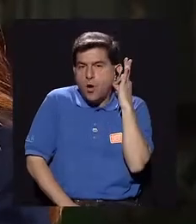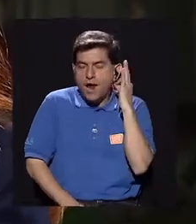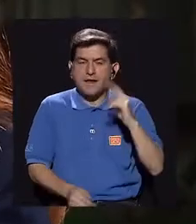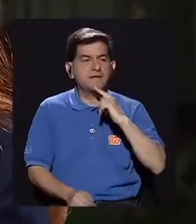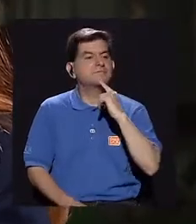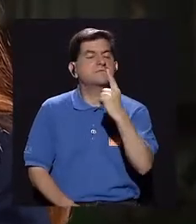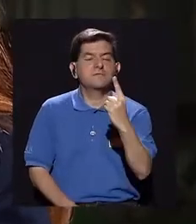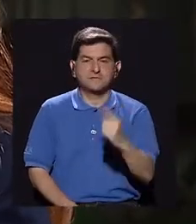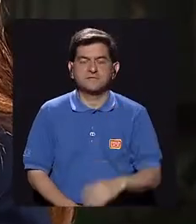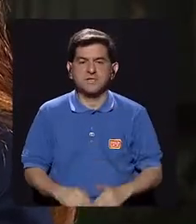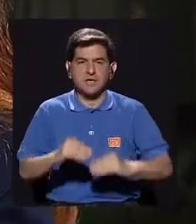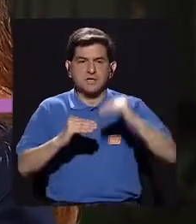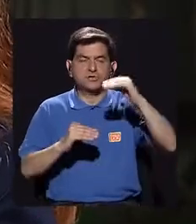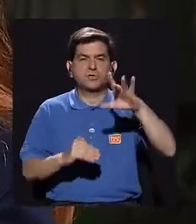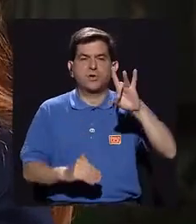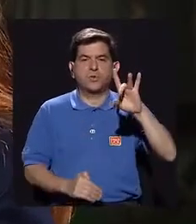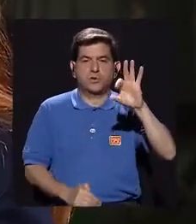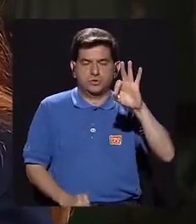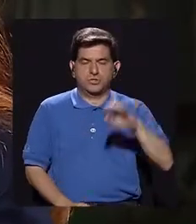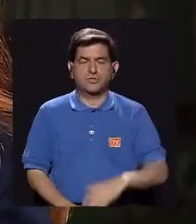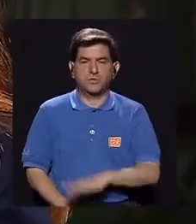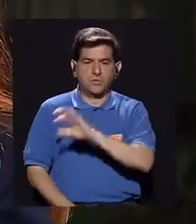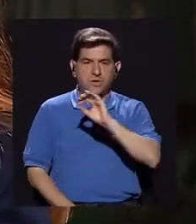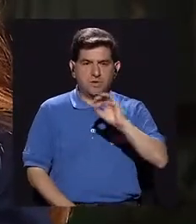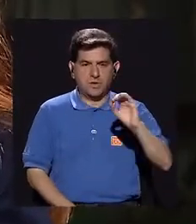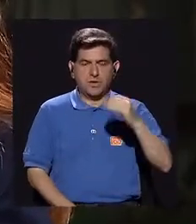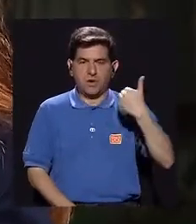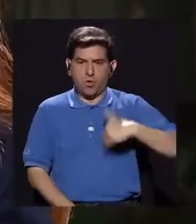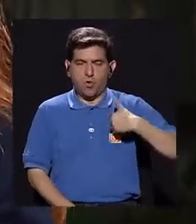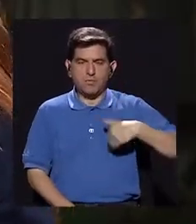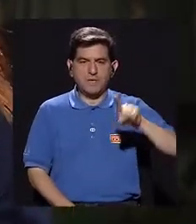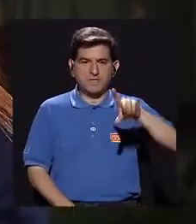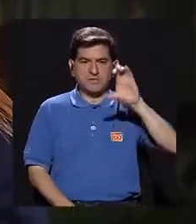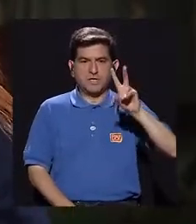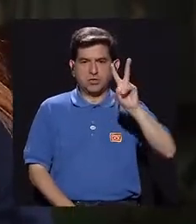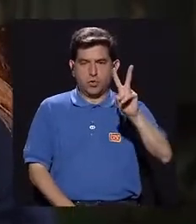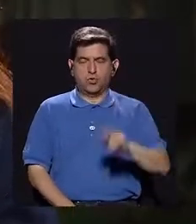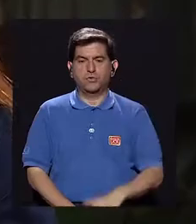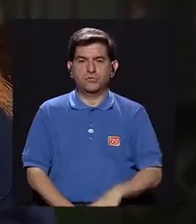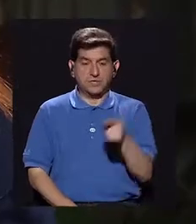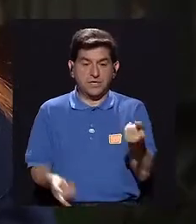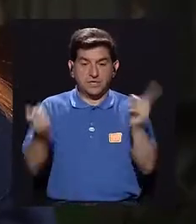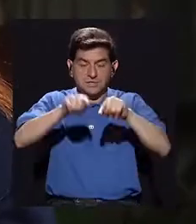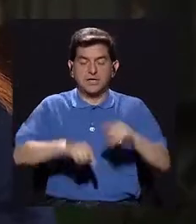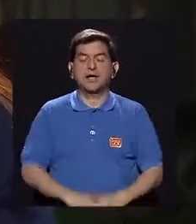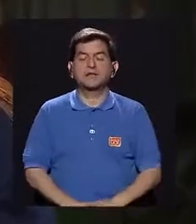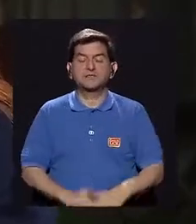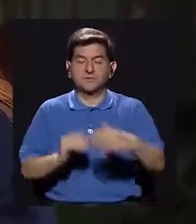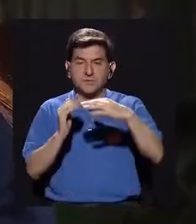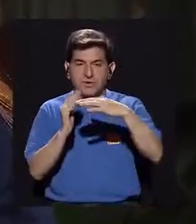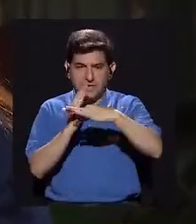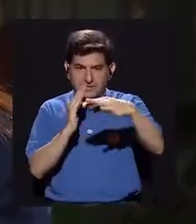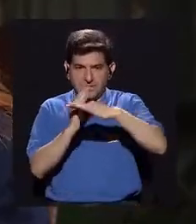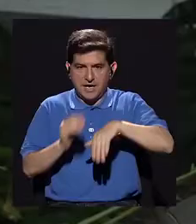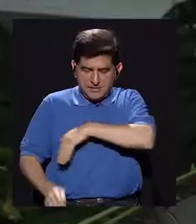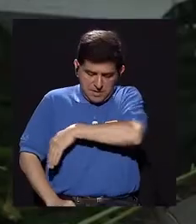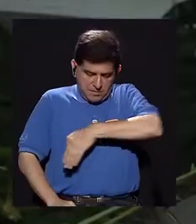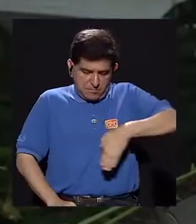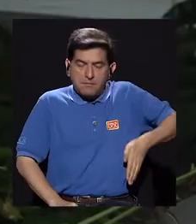en las mujeres se dice que es arriba de 89 centímetros y en los hombres 102, ¿verdad?, que sería la grasa